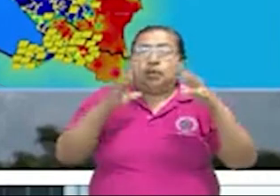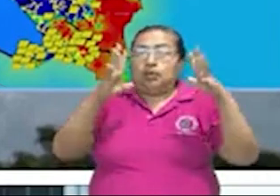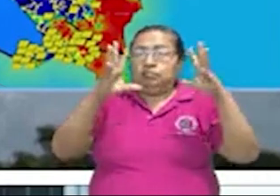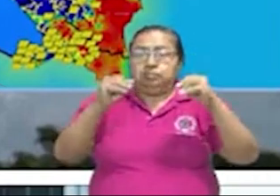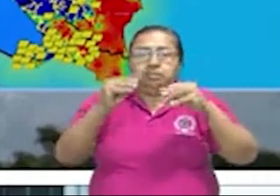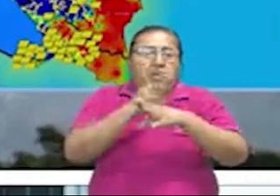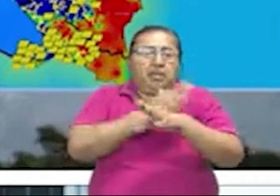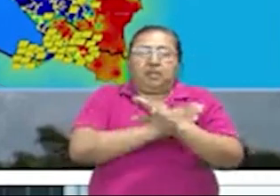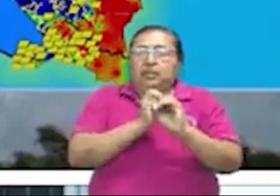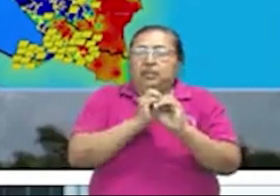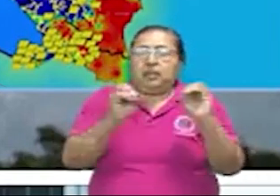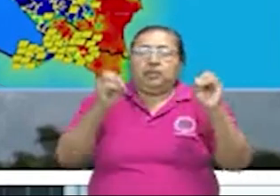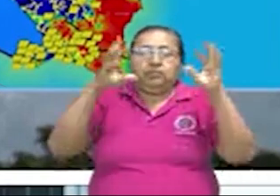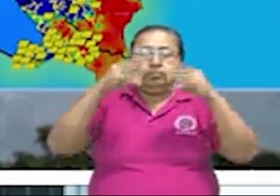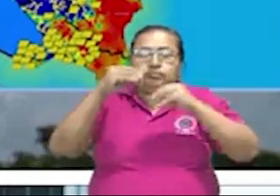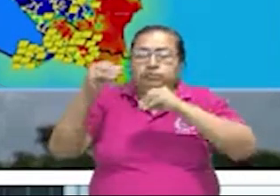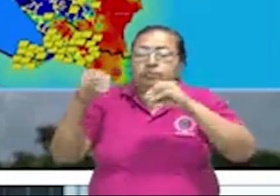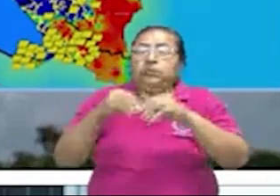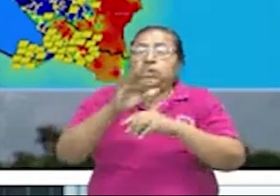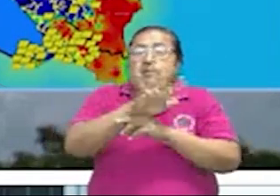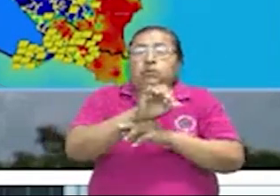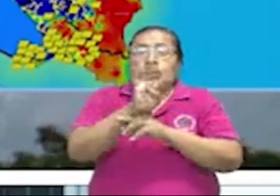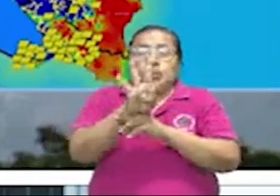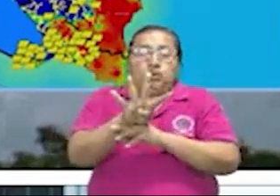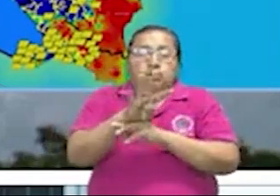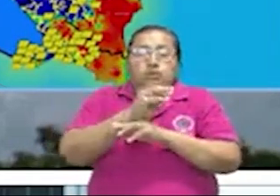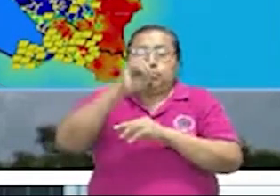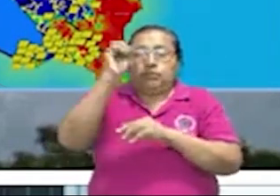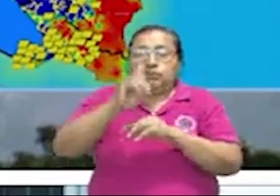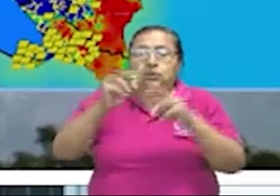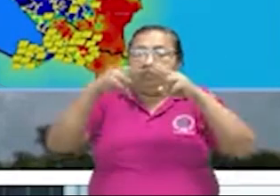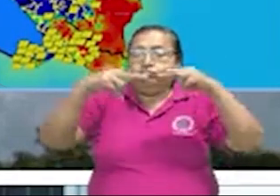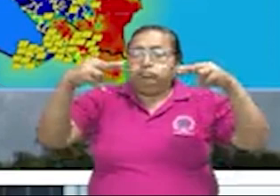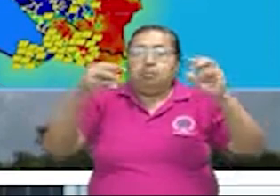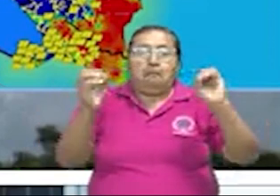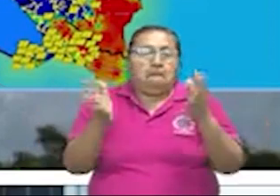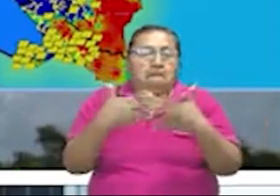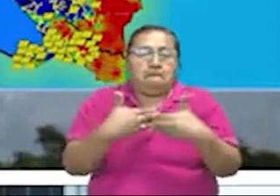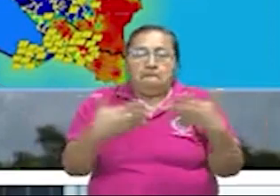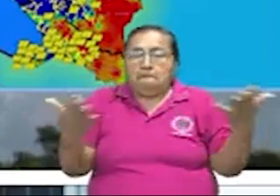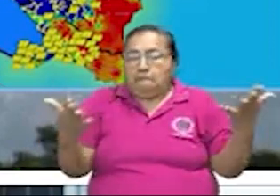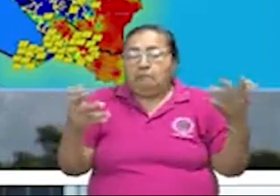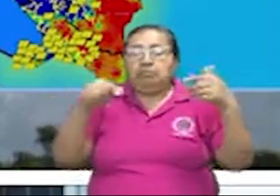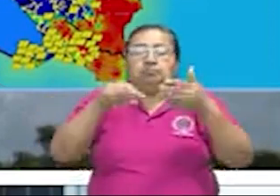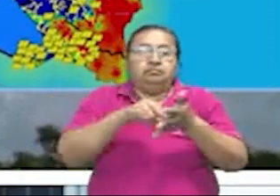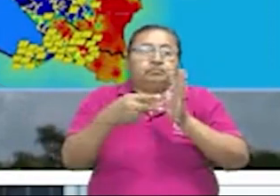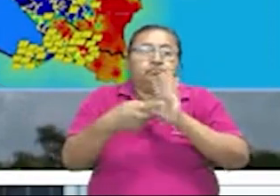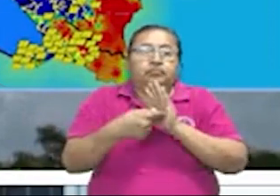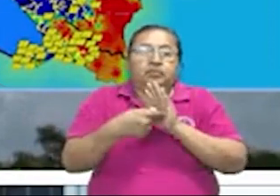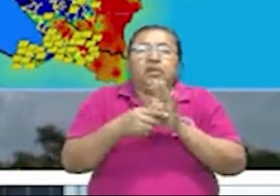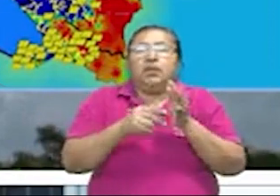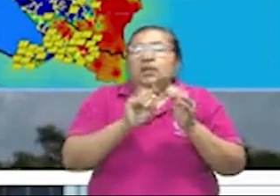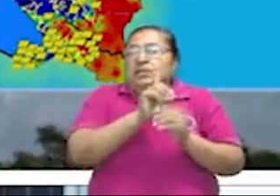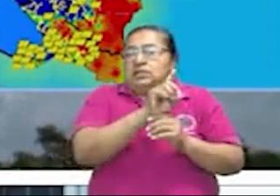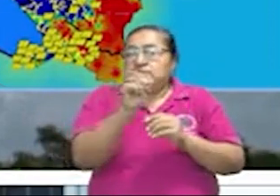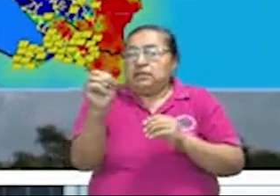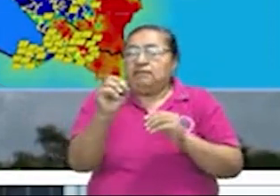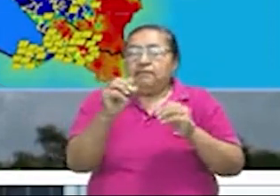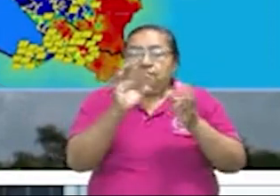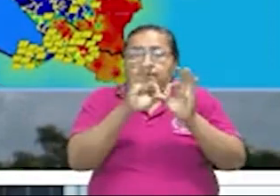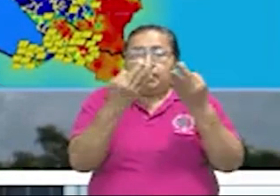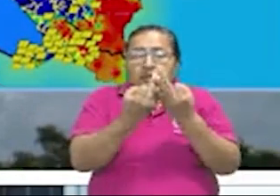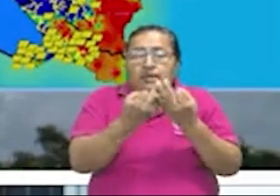oscuras, el 54% de electrificación había en el país, lo que significa que de cada 100 familias,